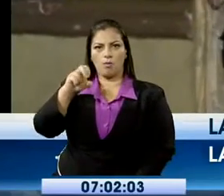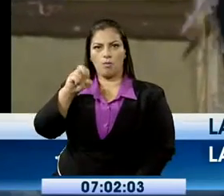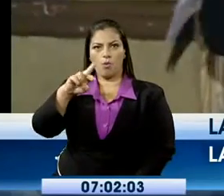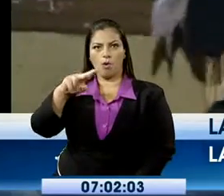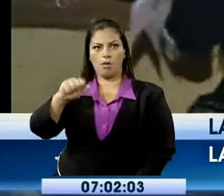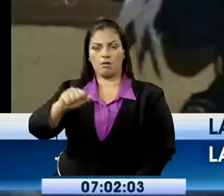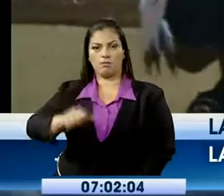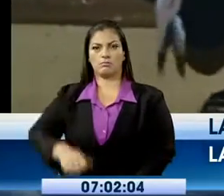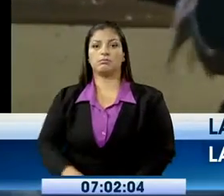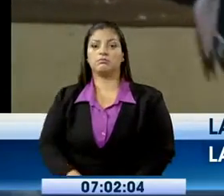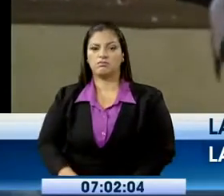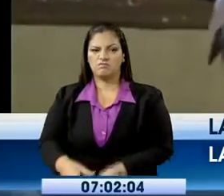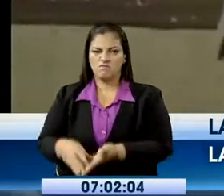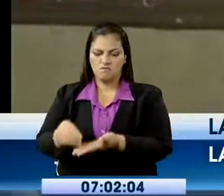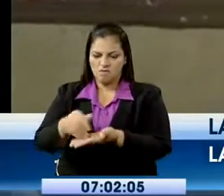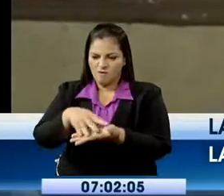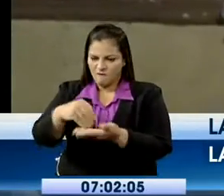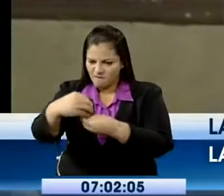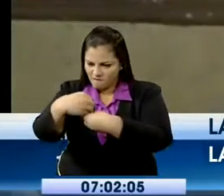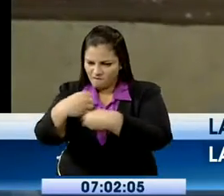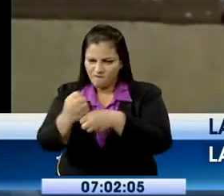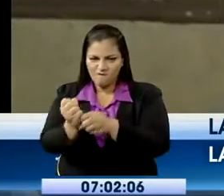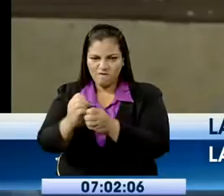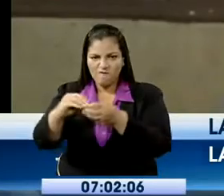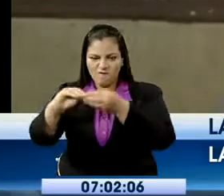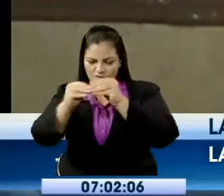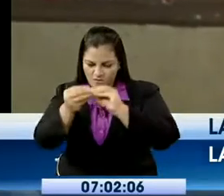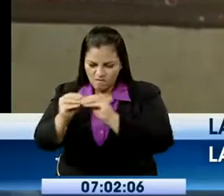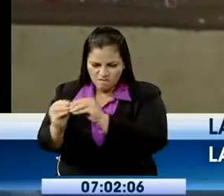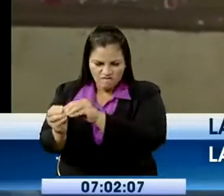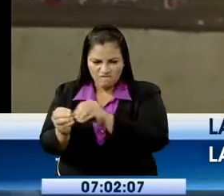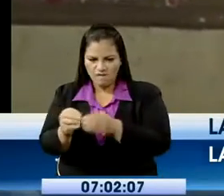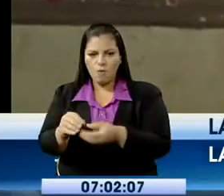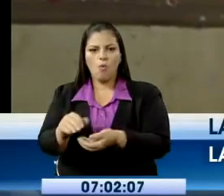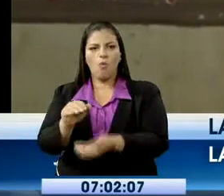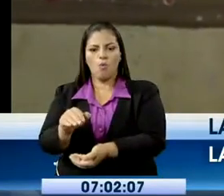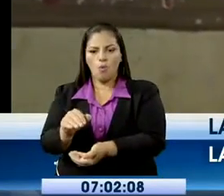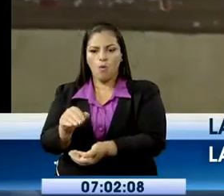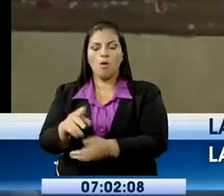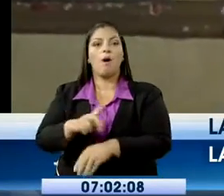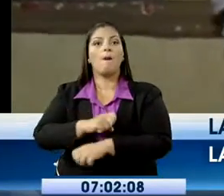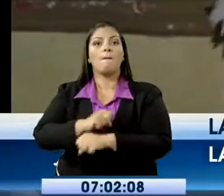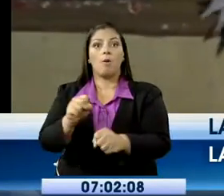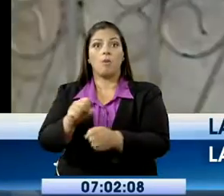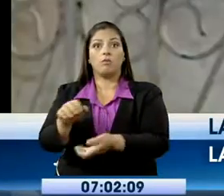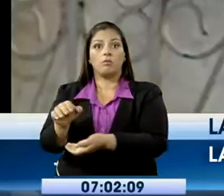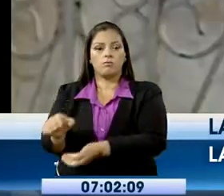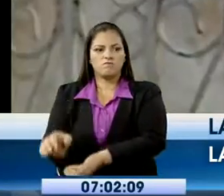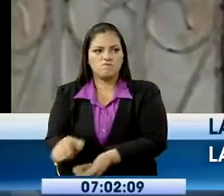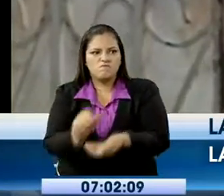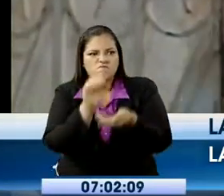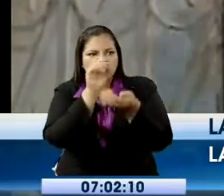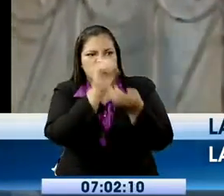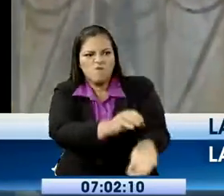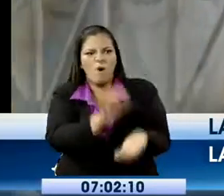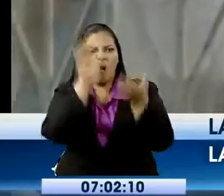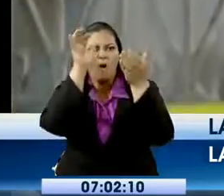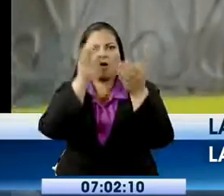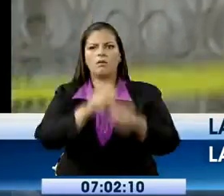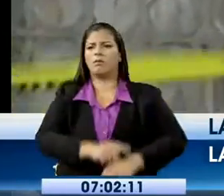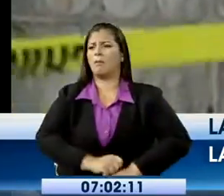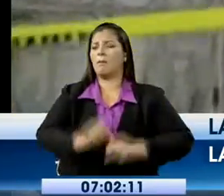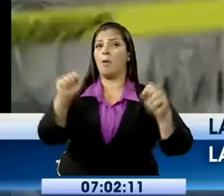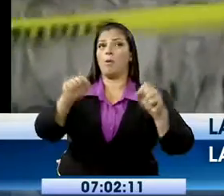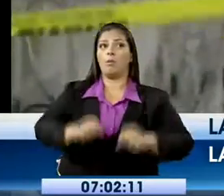una bomba por un problema que tienen ellos. No había nadie, solamente la dueña de la casa que estaba ahí. En torno a